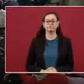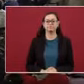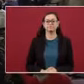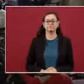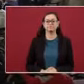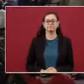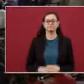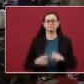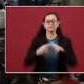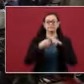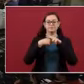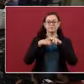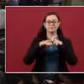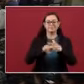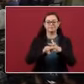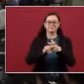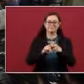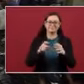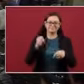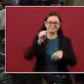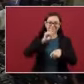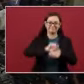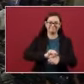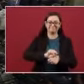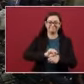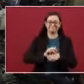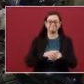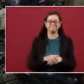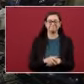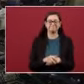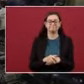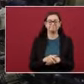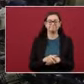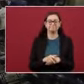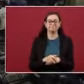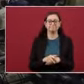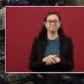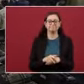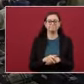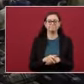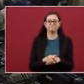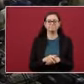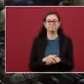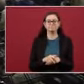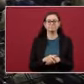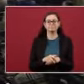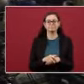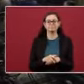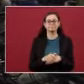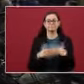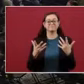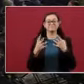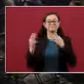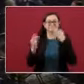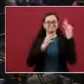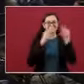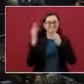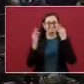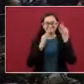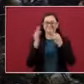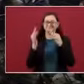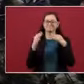iniciamos la semana con buenas noticias